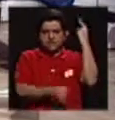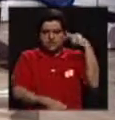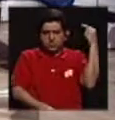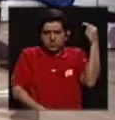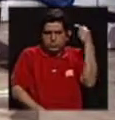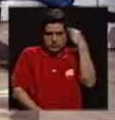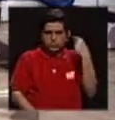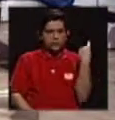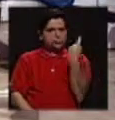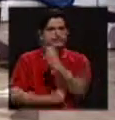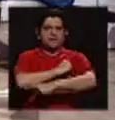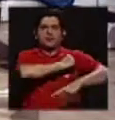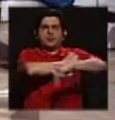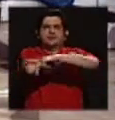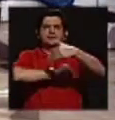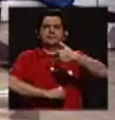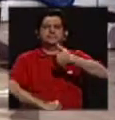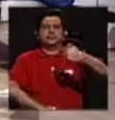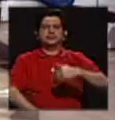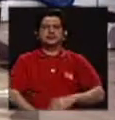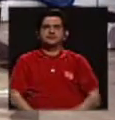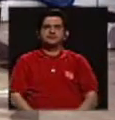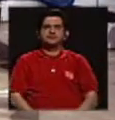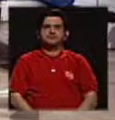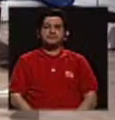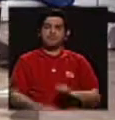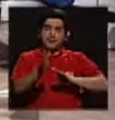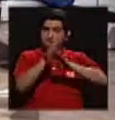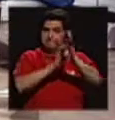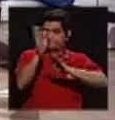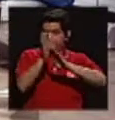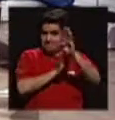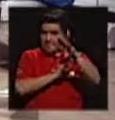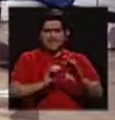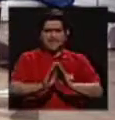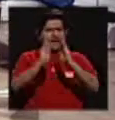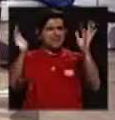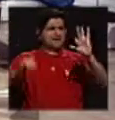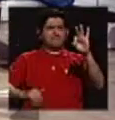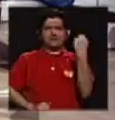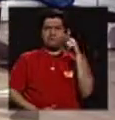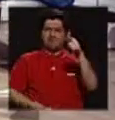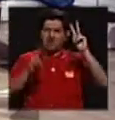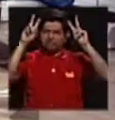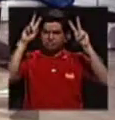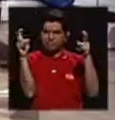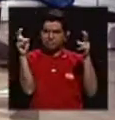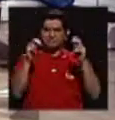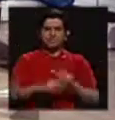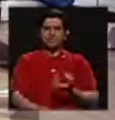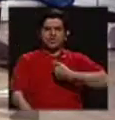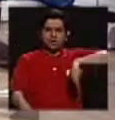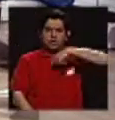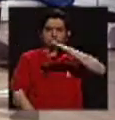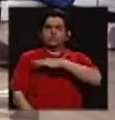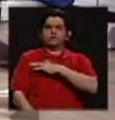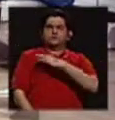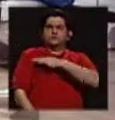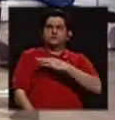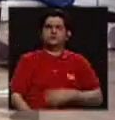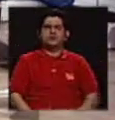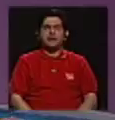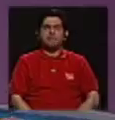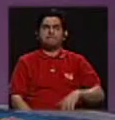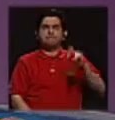Estado en cada país. Para desarrollar más ampliamente este tema, hemos invitado